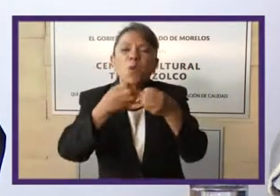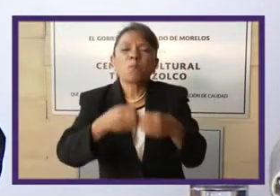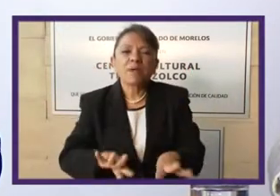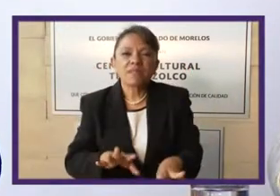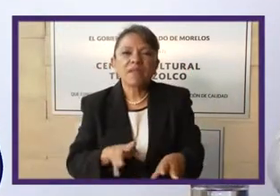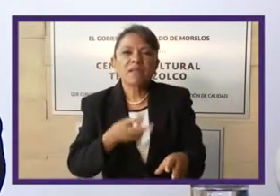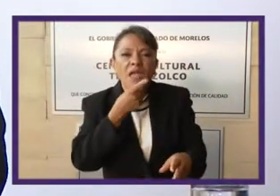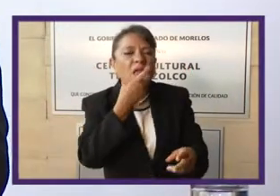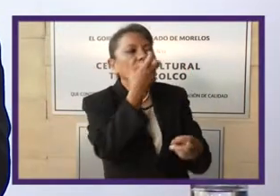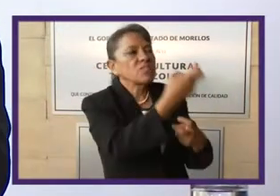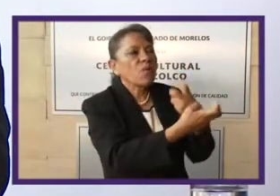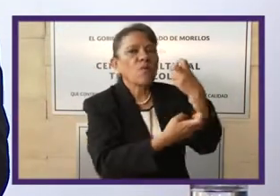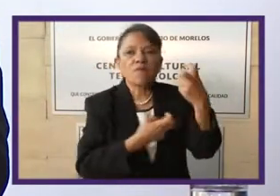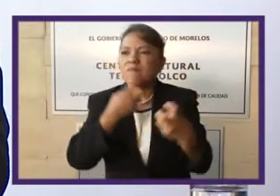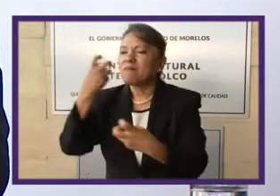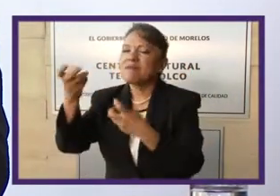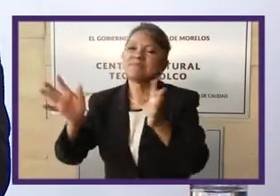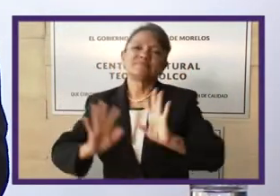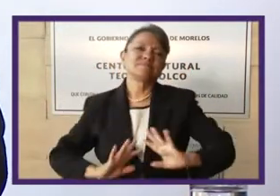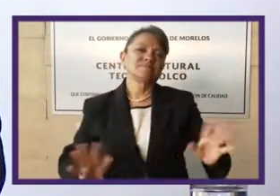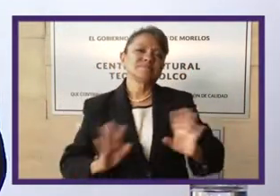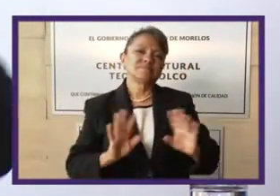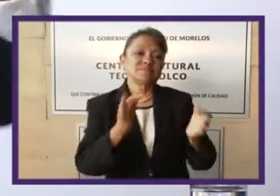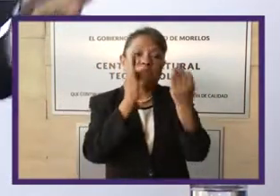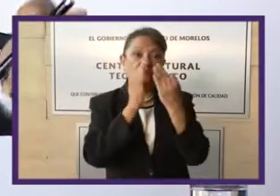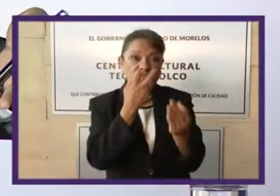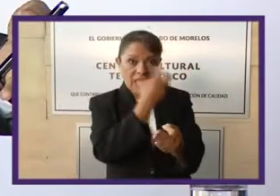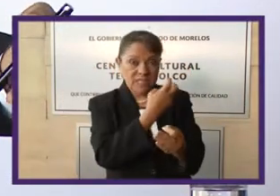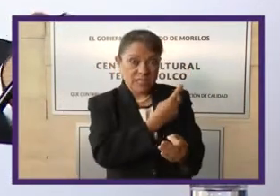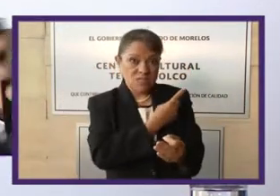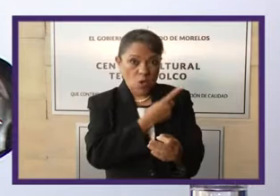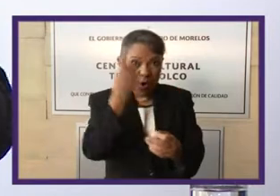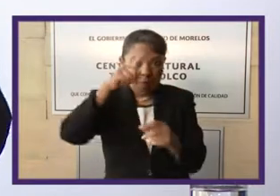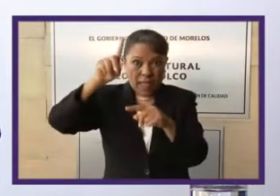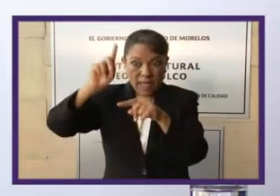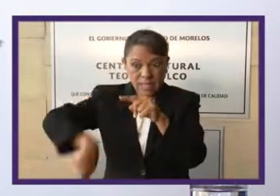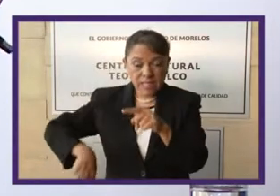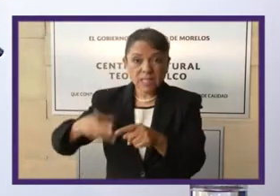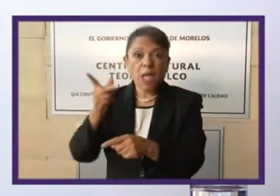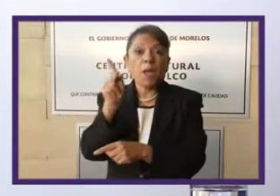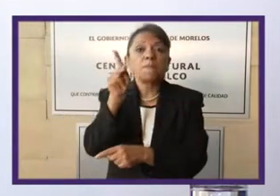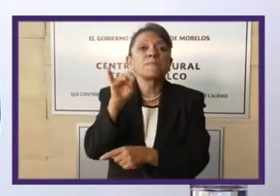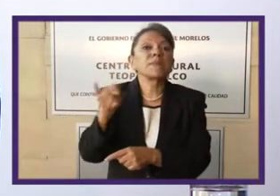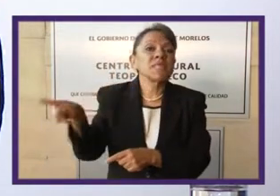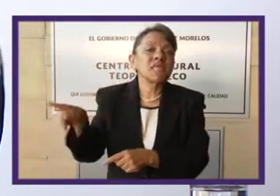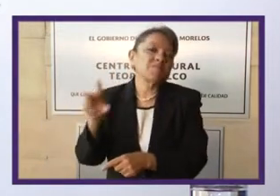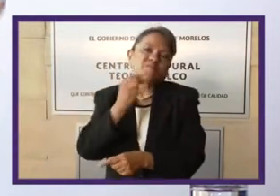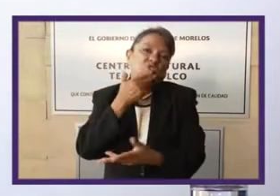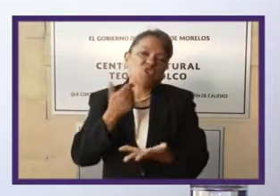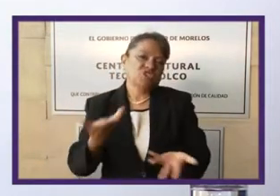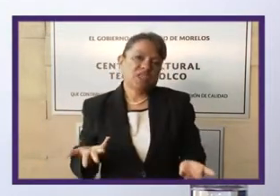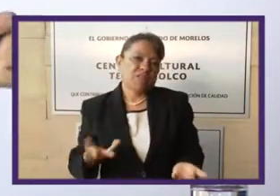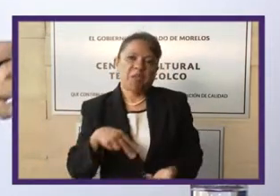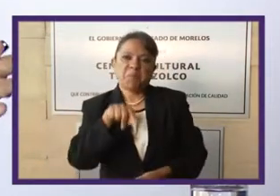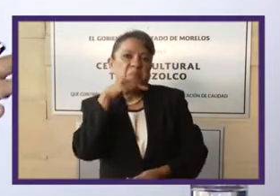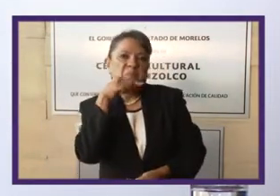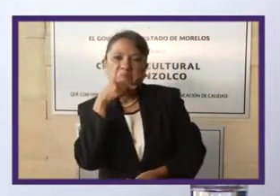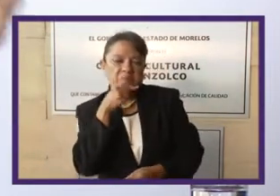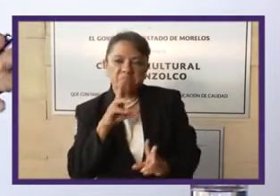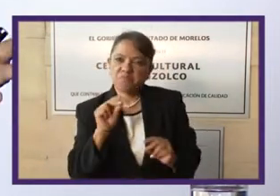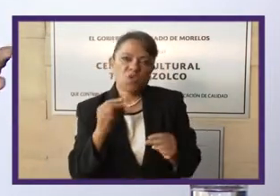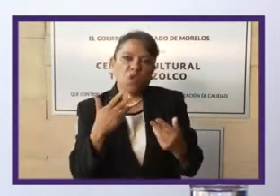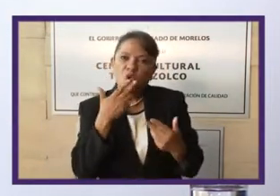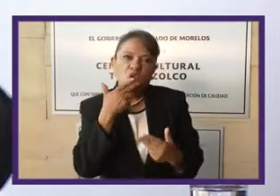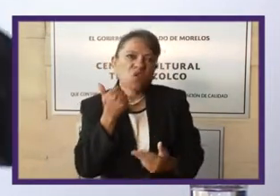los partidos. Si el Frente es solo para quitar al PRI y que gane otro partido político, no sirve de nada, es ocioso y no nos interesaría participar a